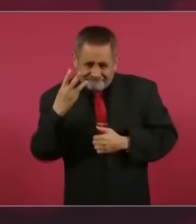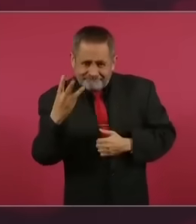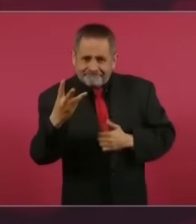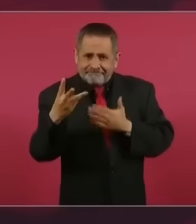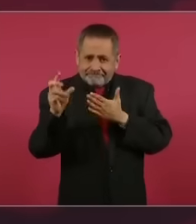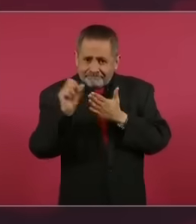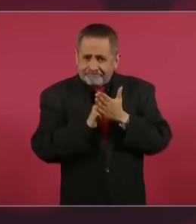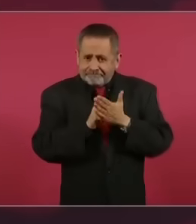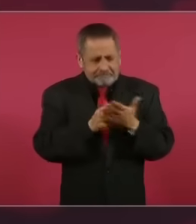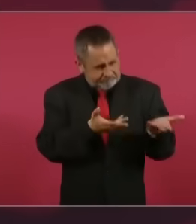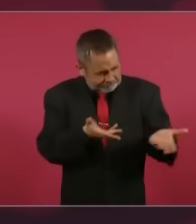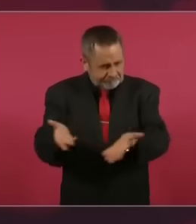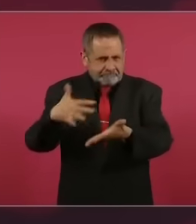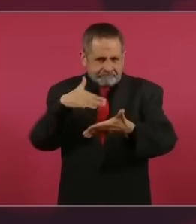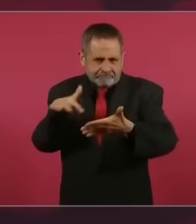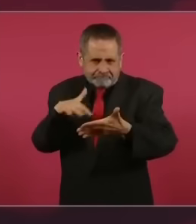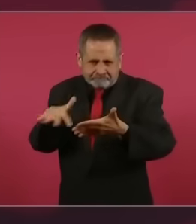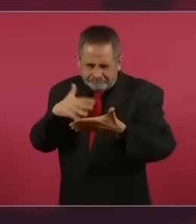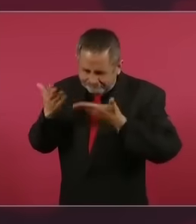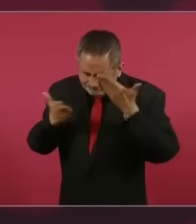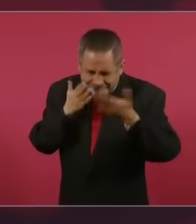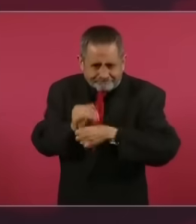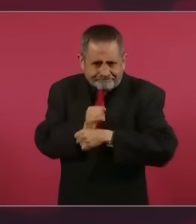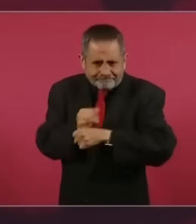3 meses. Y